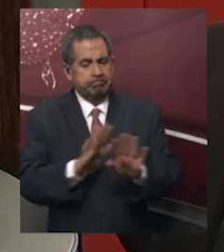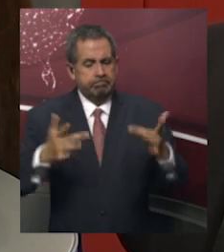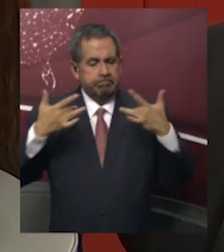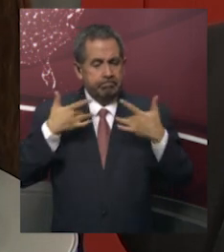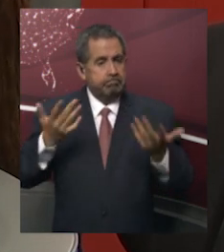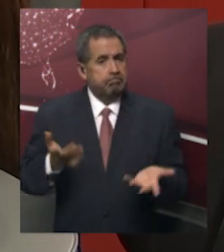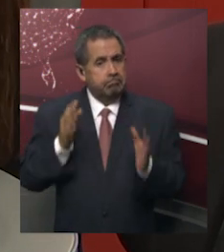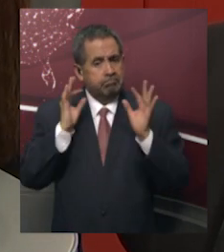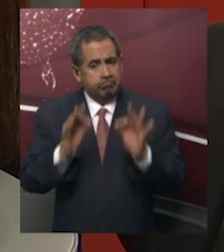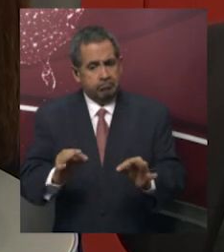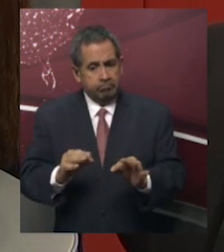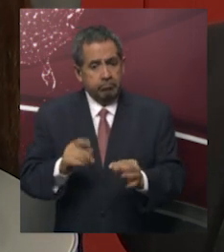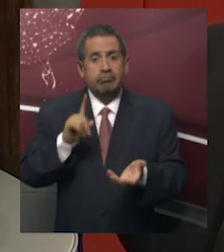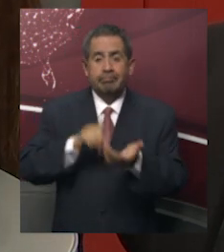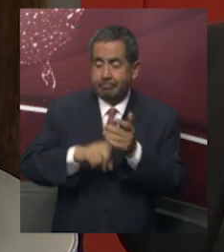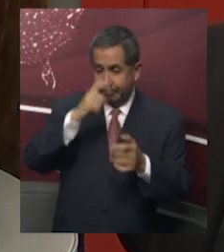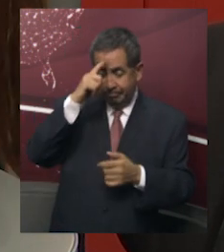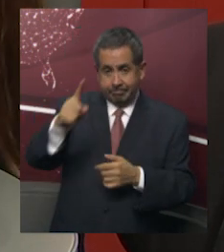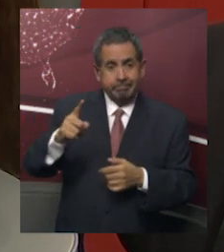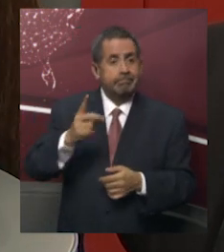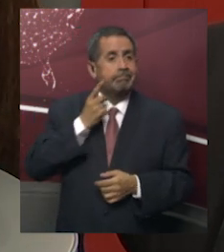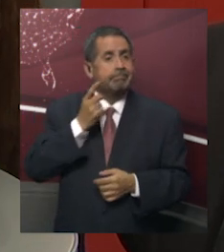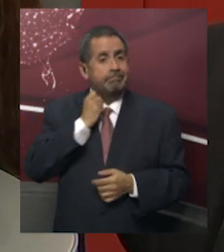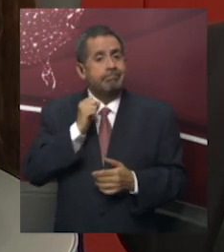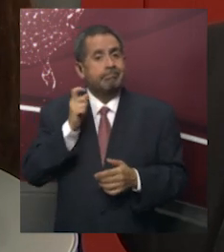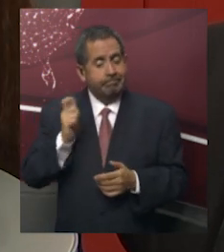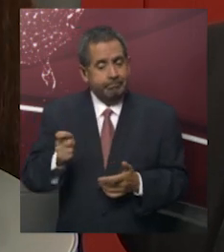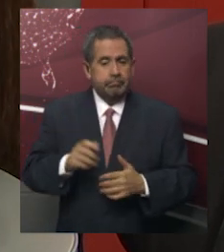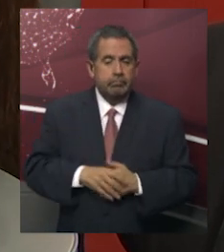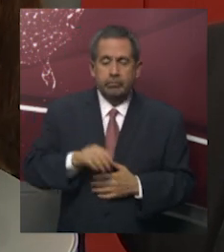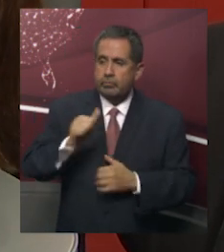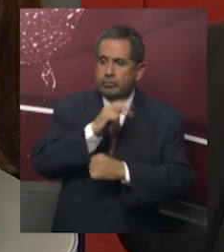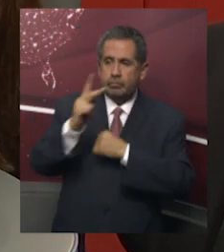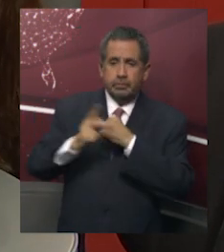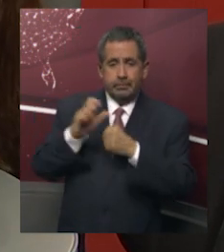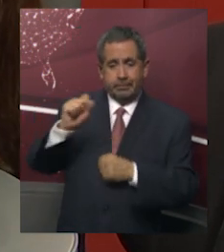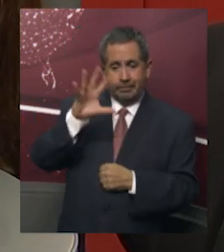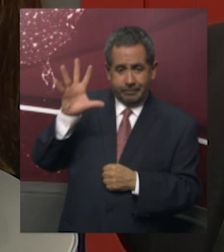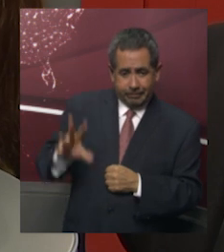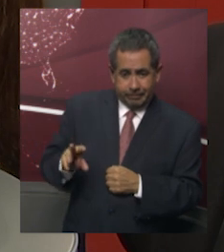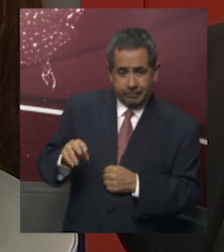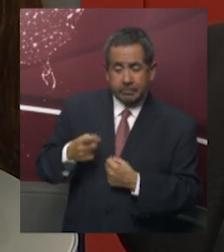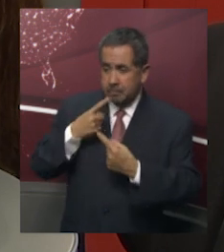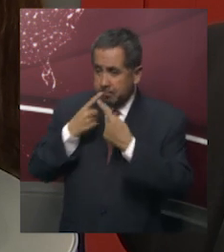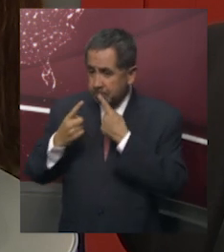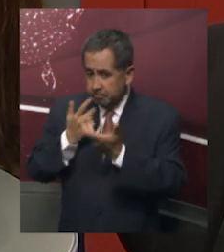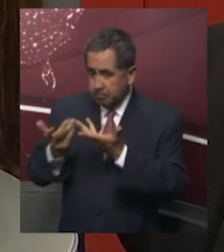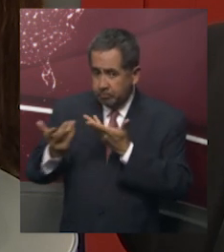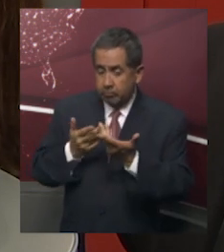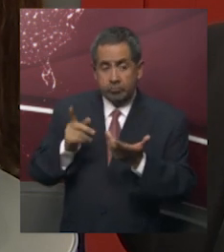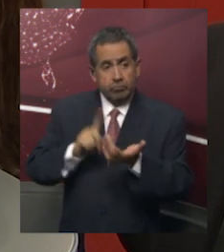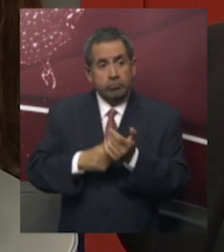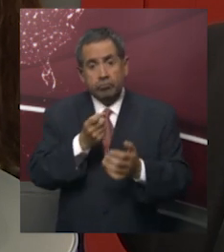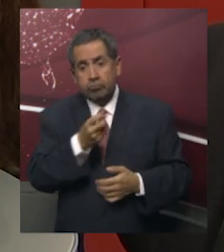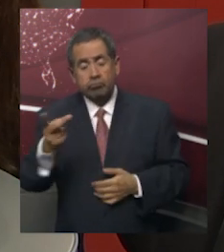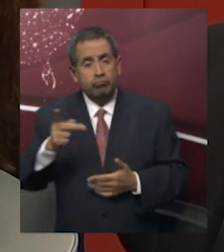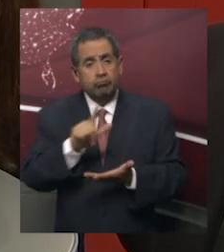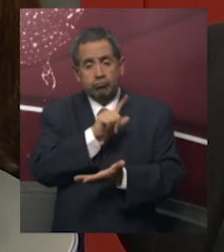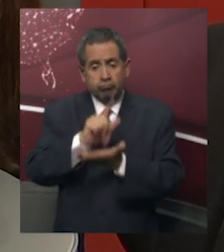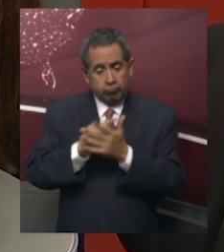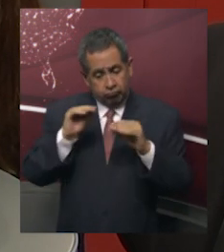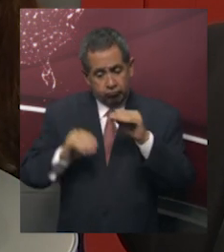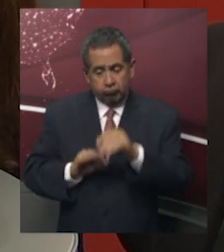de un esfuerzo del legislativo. Vemos también en muchos países de África donde hemos venido trabajando legislación que tiene que ver